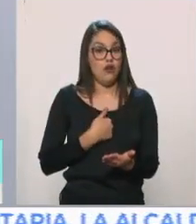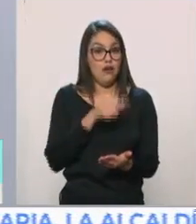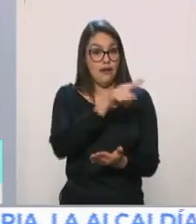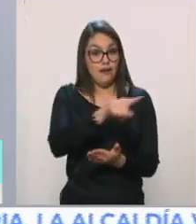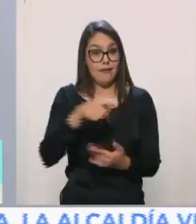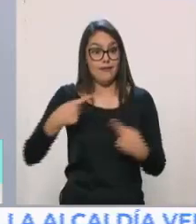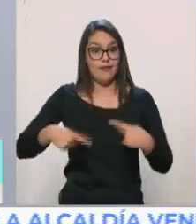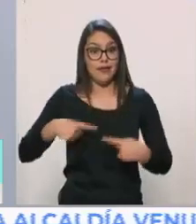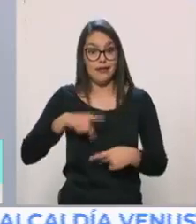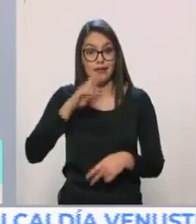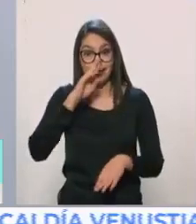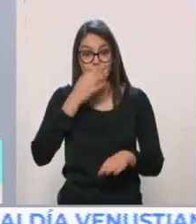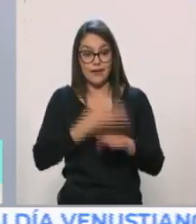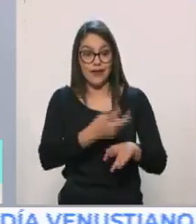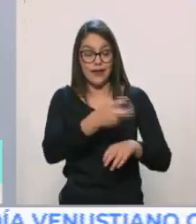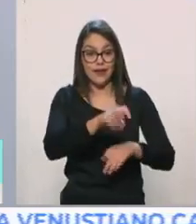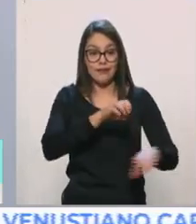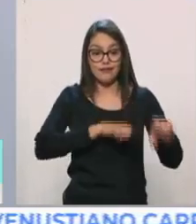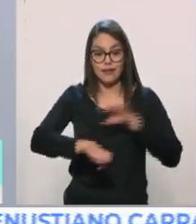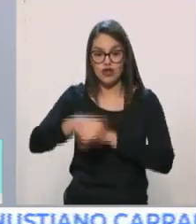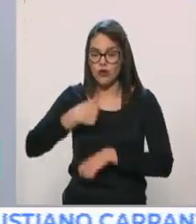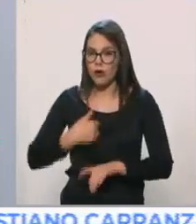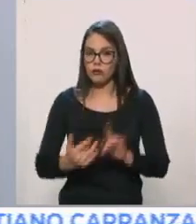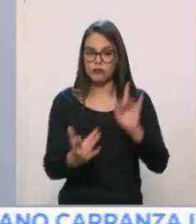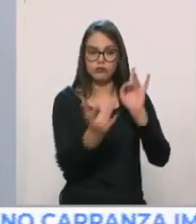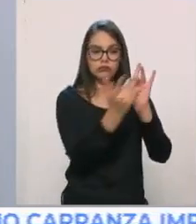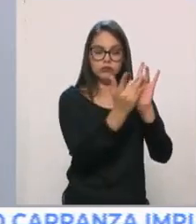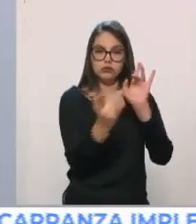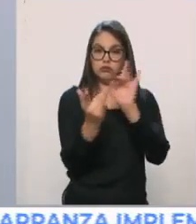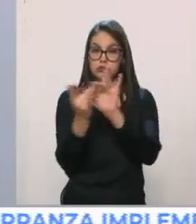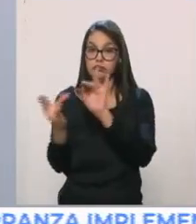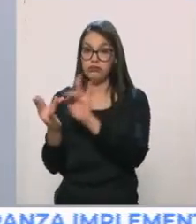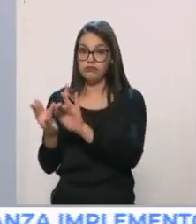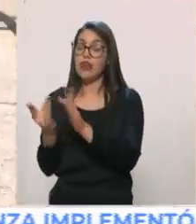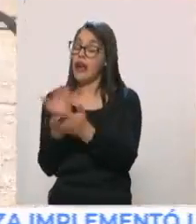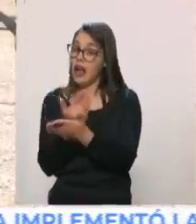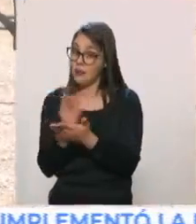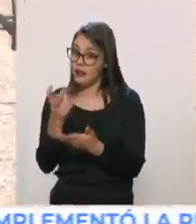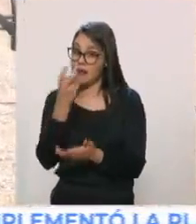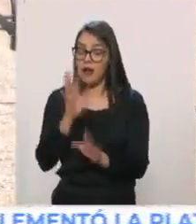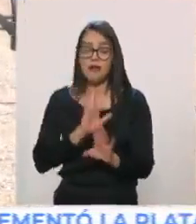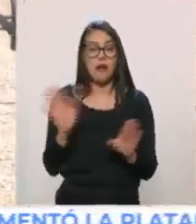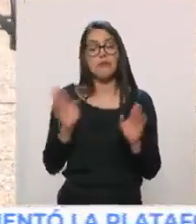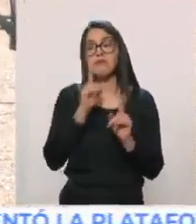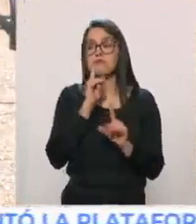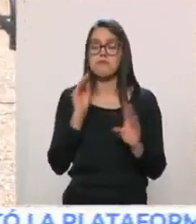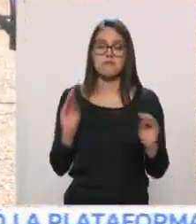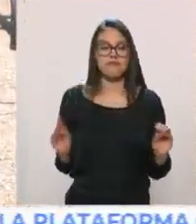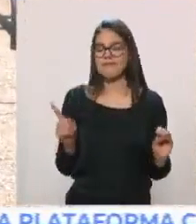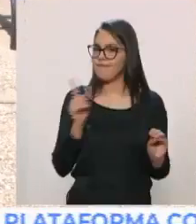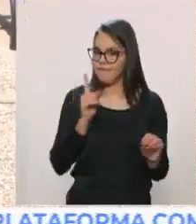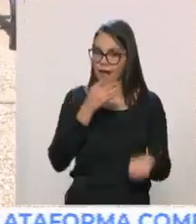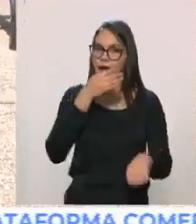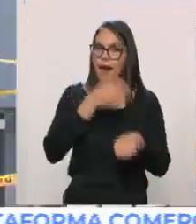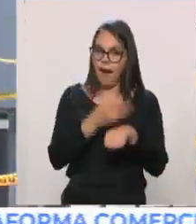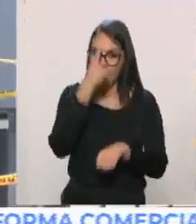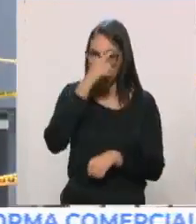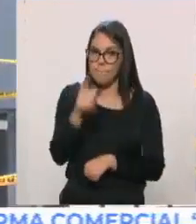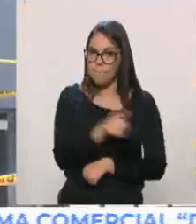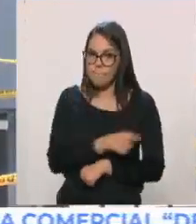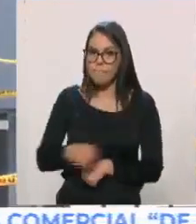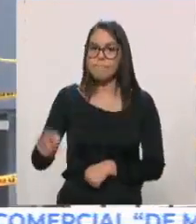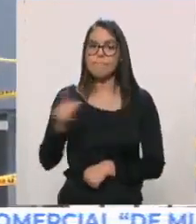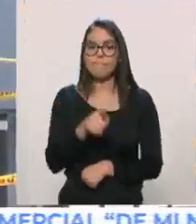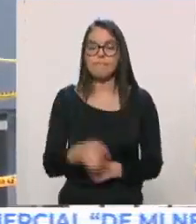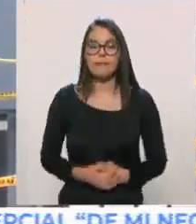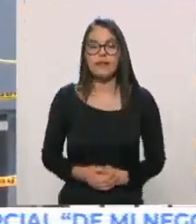estas empresas, con los dueños, y además va a haber consecuencias en la Ciudad de México. Por otra parte, destacó que más servidores públicos del